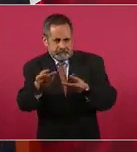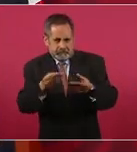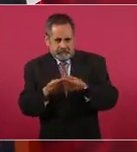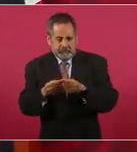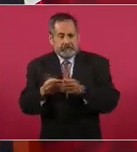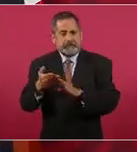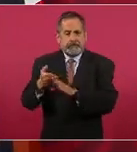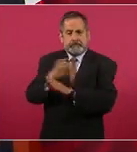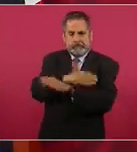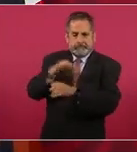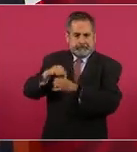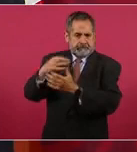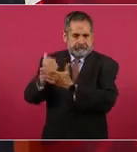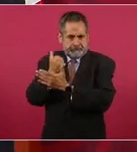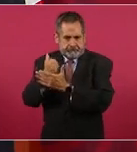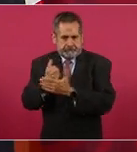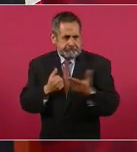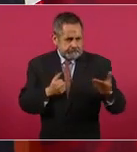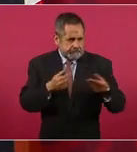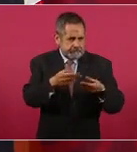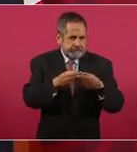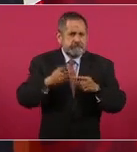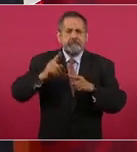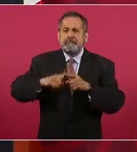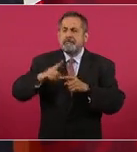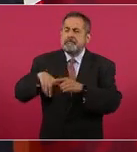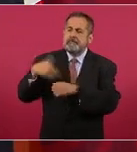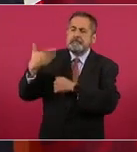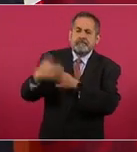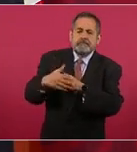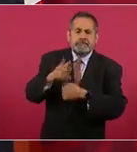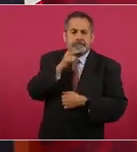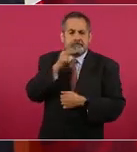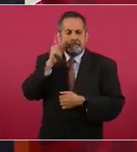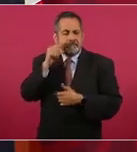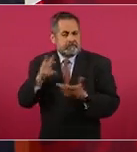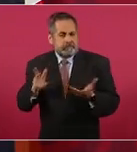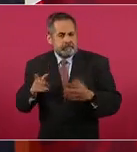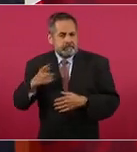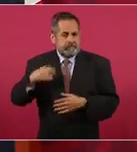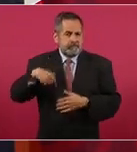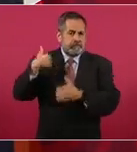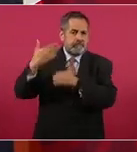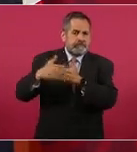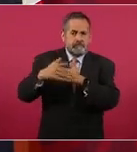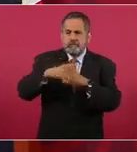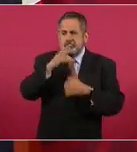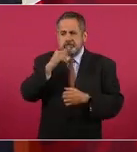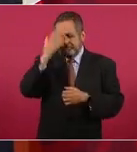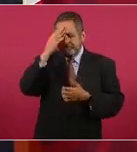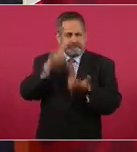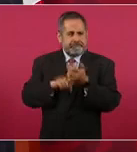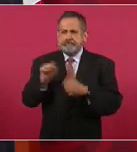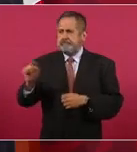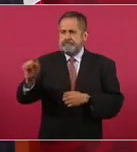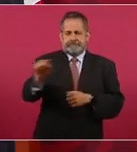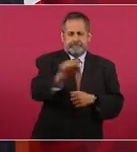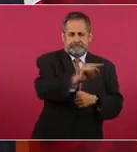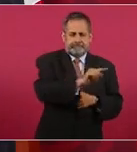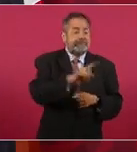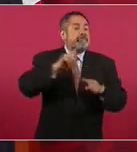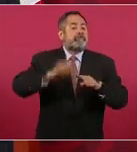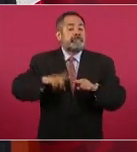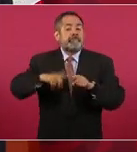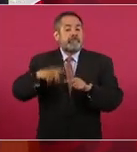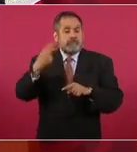preconclave que tenía que hacer el próximo papa. Todos éramos conscientes que el próximo papa estaba ahí, que no sabíamos